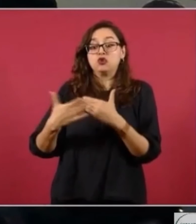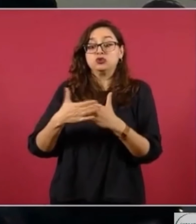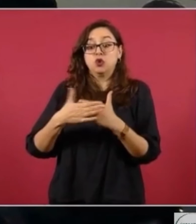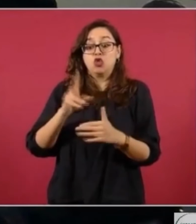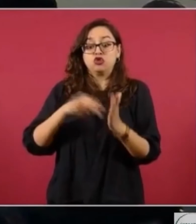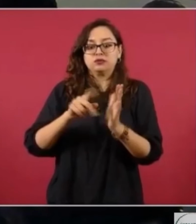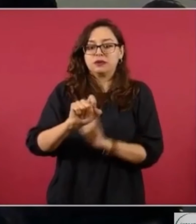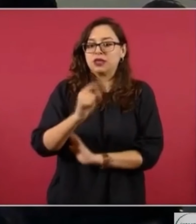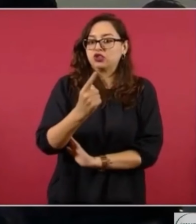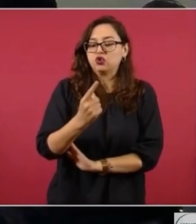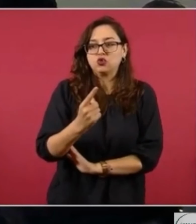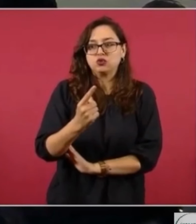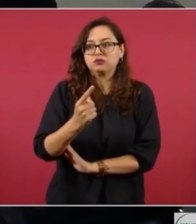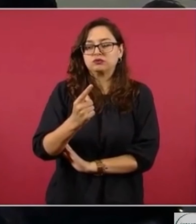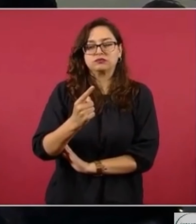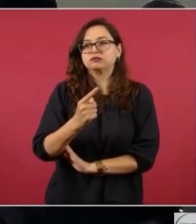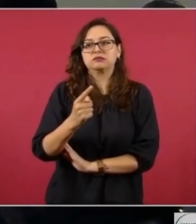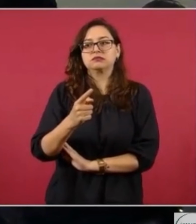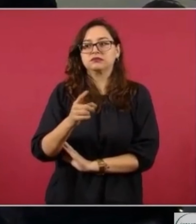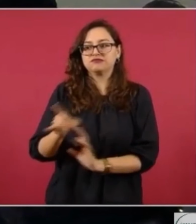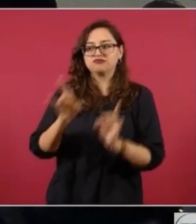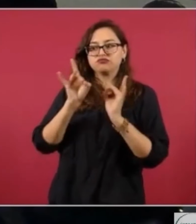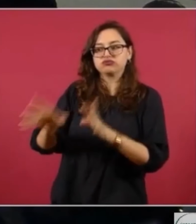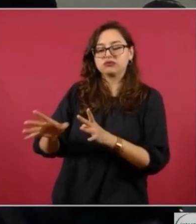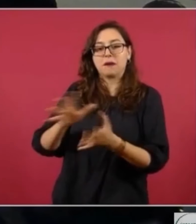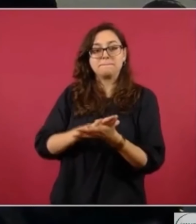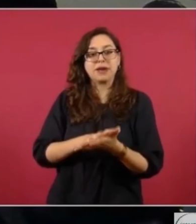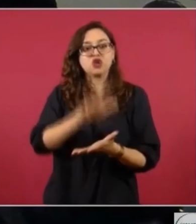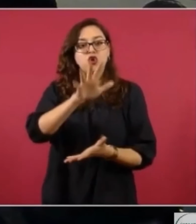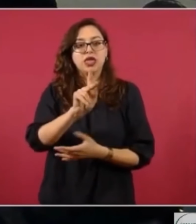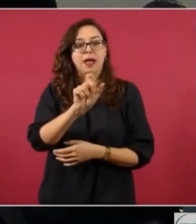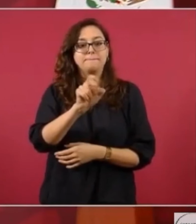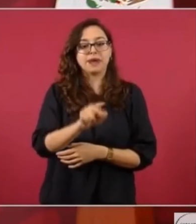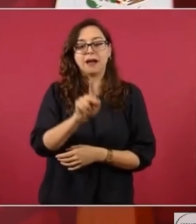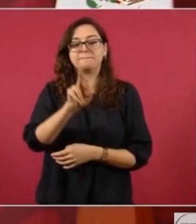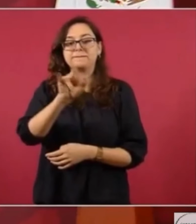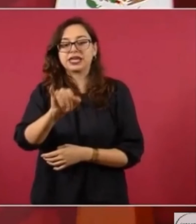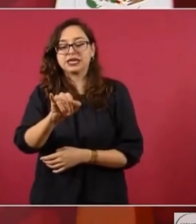si nos ganaban la mayoría, nos quitaban el presupuesto.